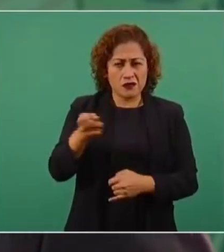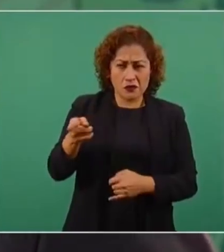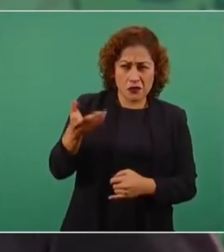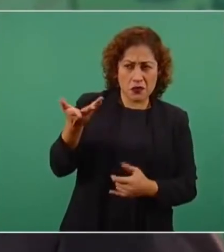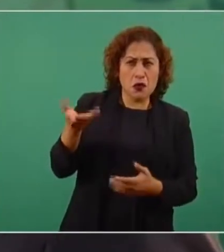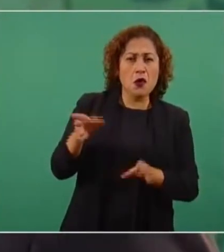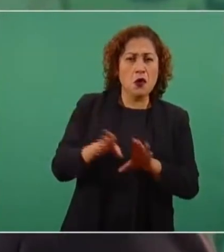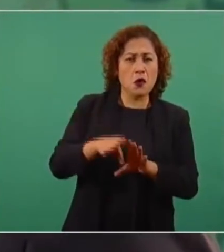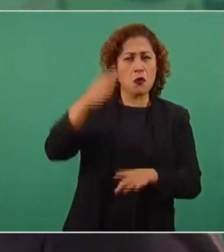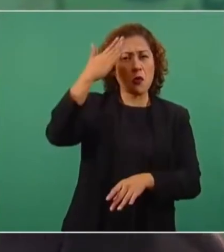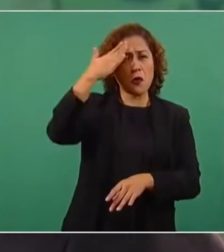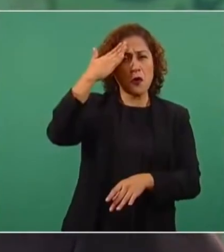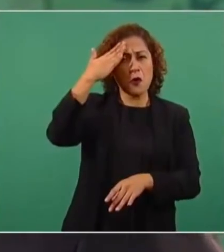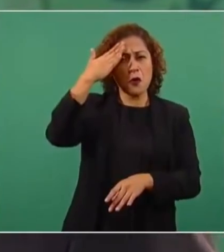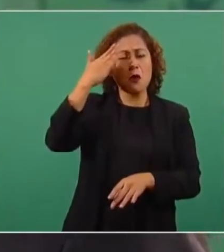porque